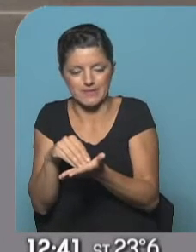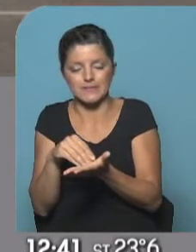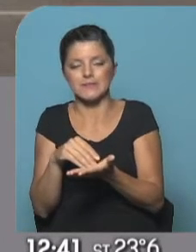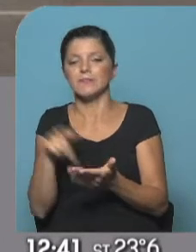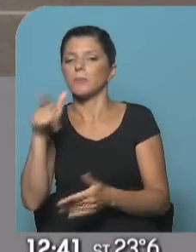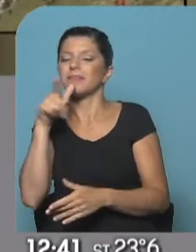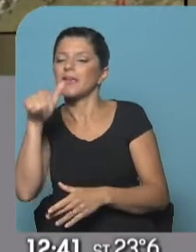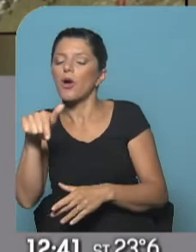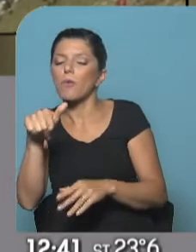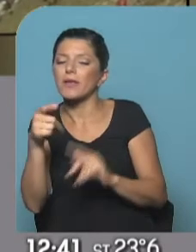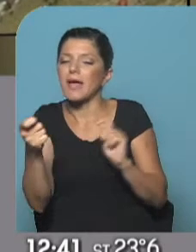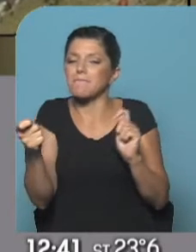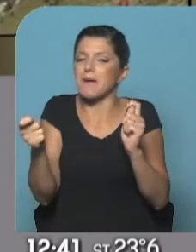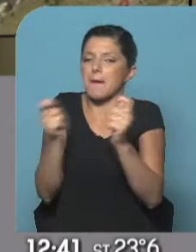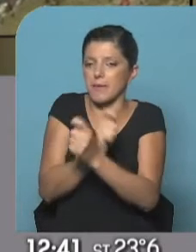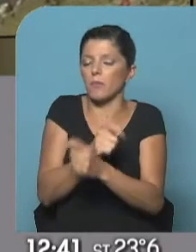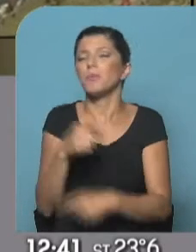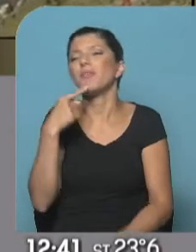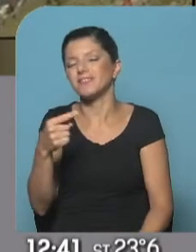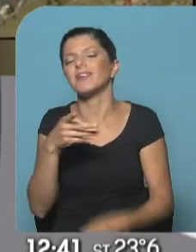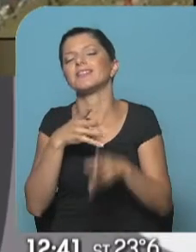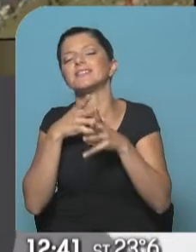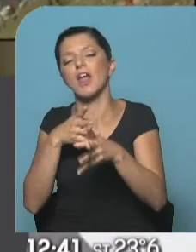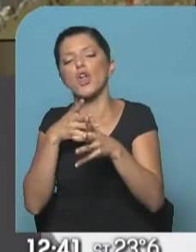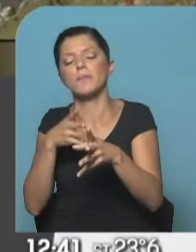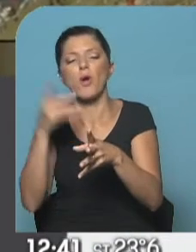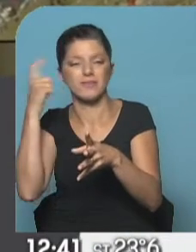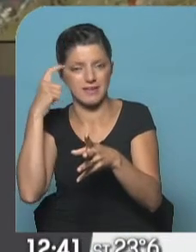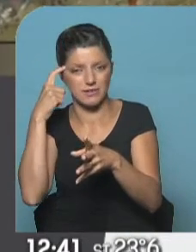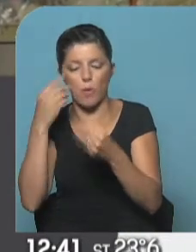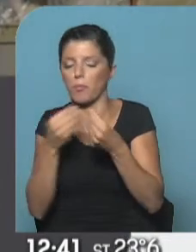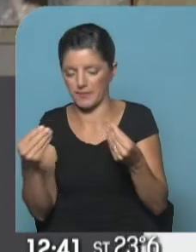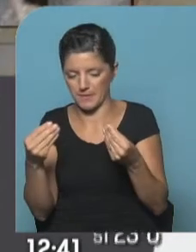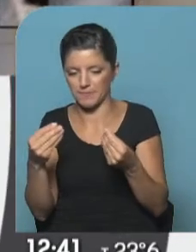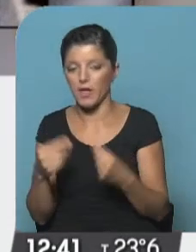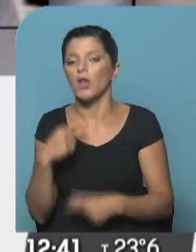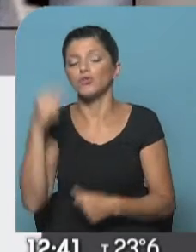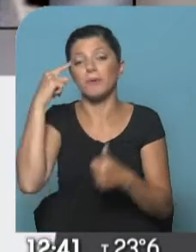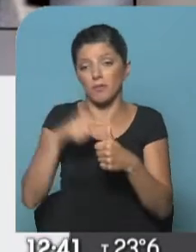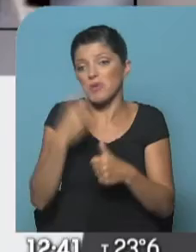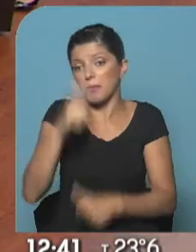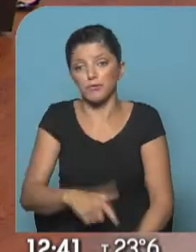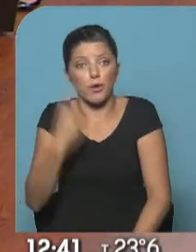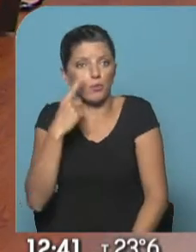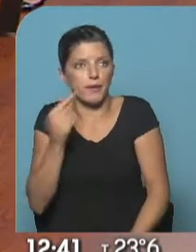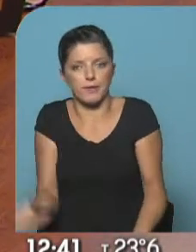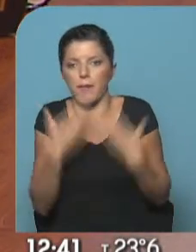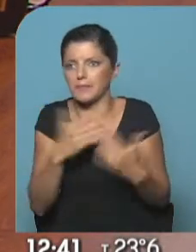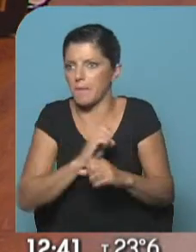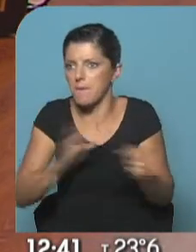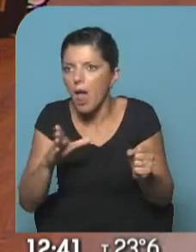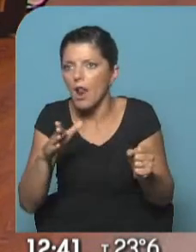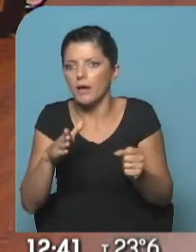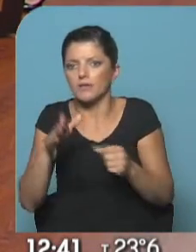algo diferente. Uno podría decir terrorismo psiquiátrico, porque ahí lo que planteábamos era cuándo es un loco que se levanta de mal humor, agarra una ametralladora, que en Estados Unidos, o un